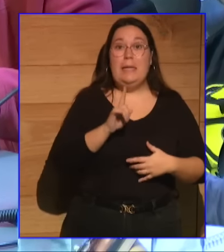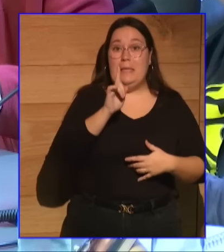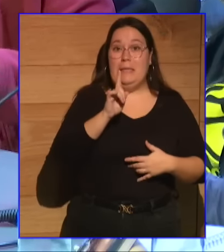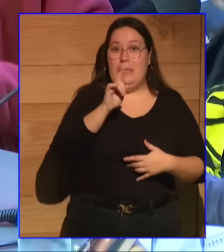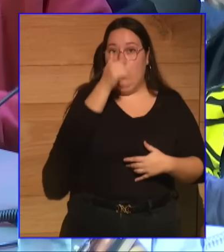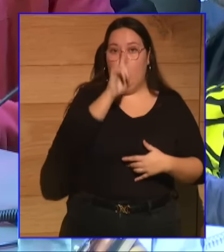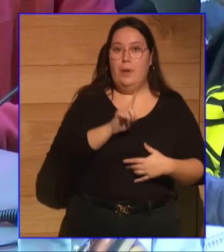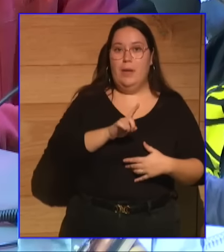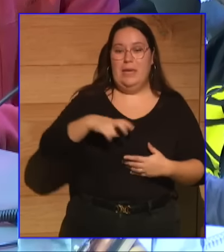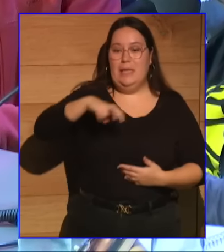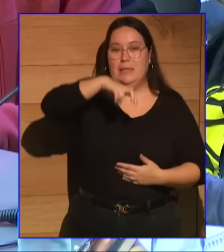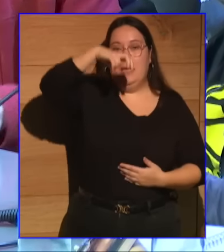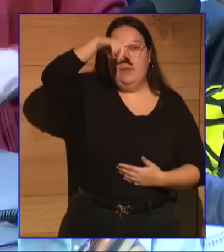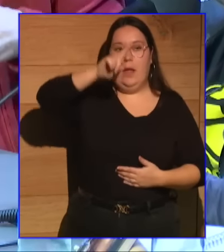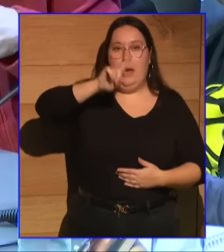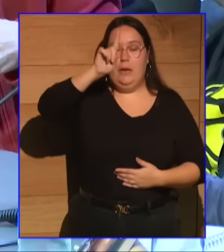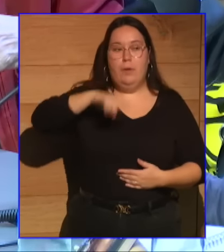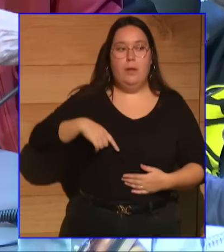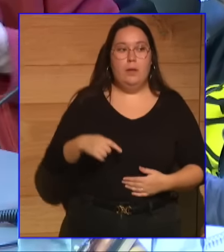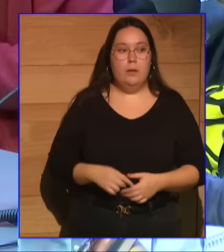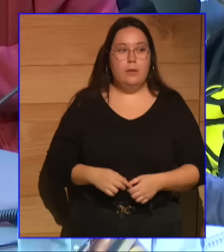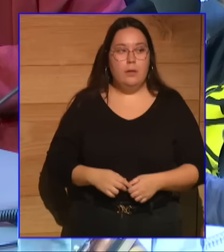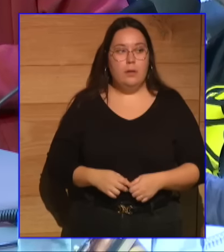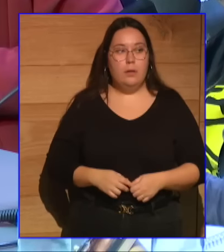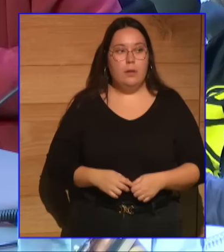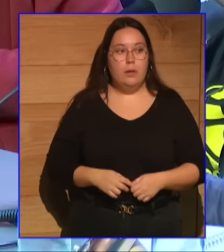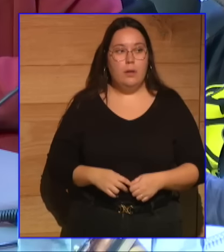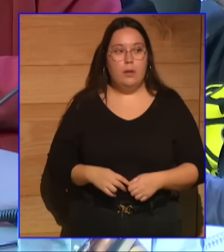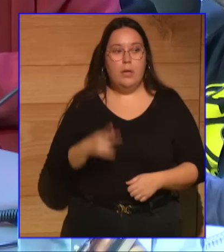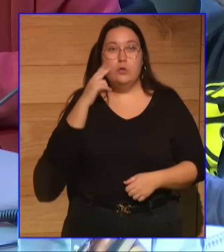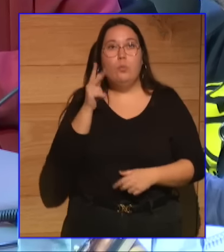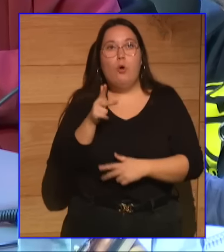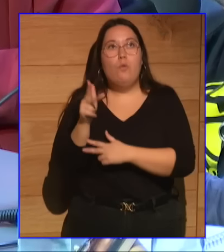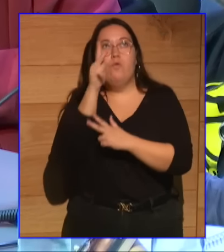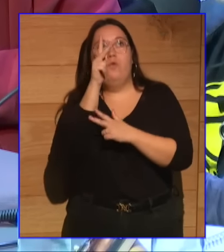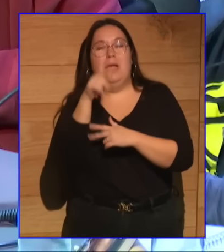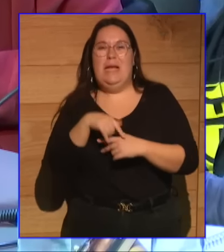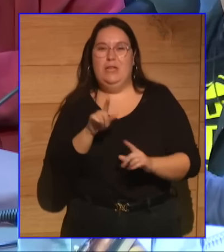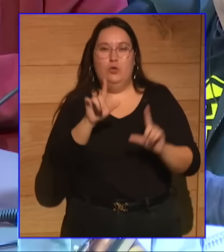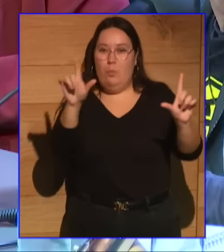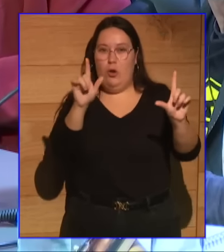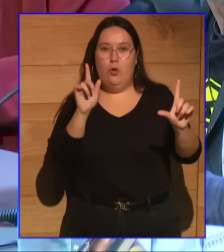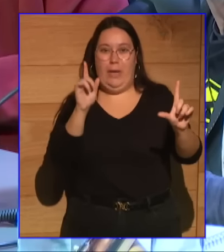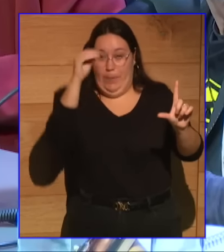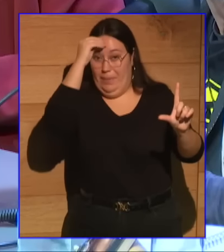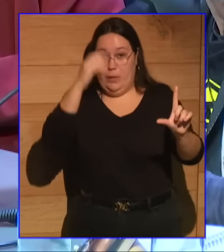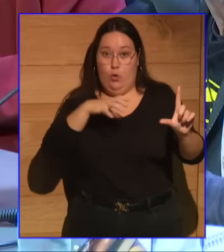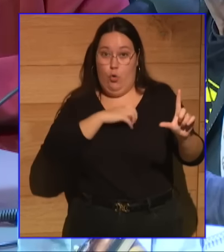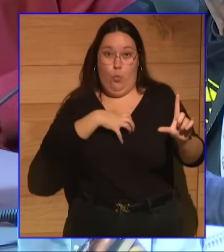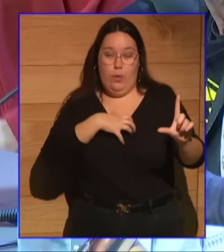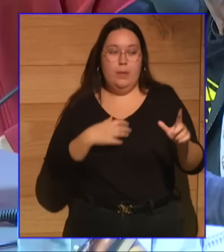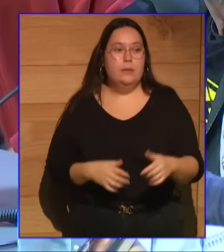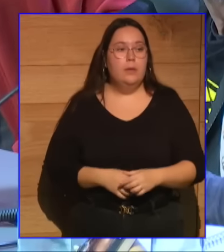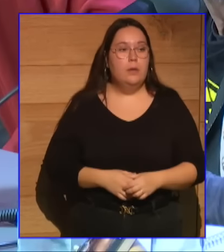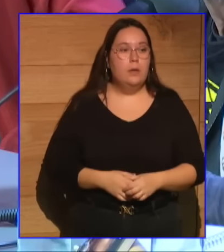en unas escaleras, está allí con un cenital arriba y varias veces. Es un plano, no se puede ocurrir ese plano. Cuando hablamos, es